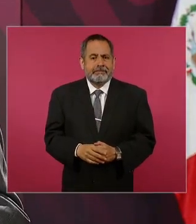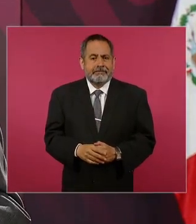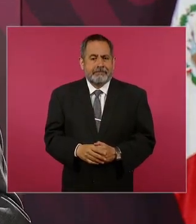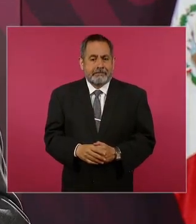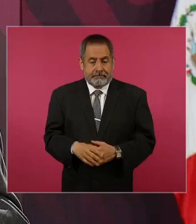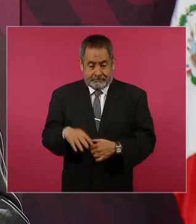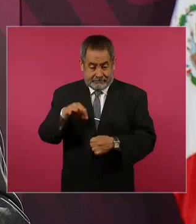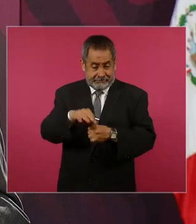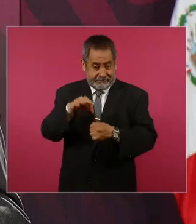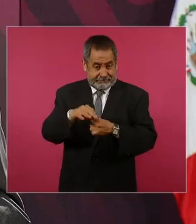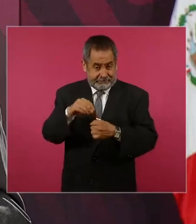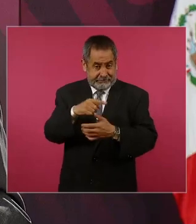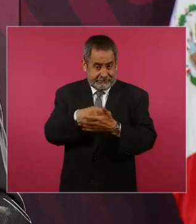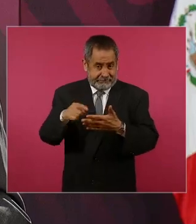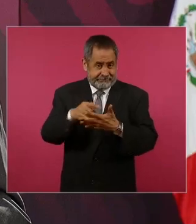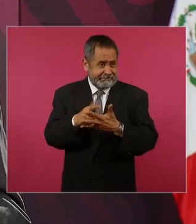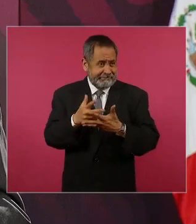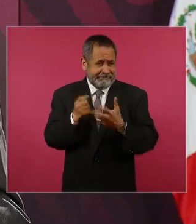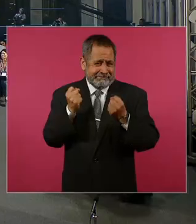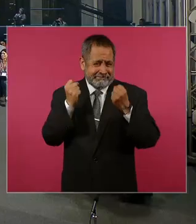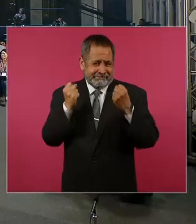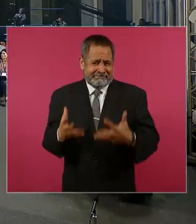elecciones muy grandes.